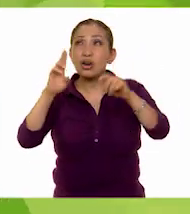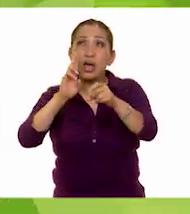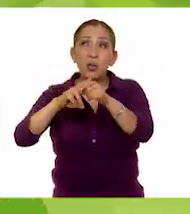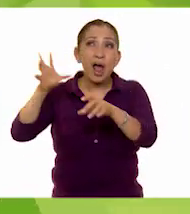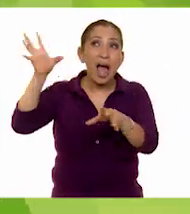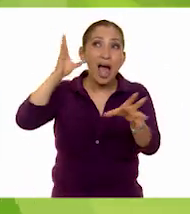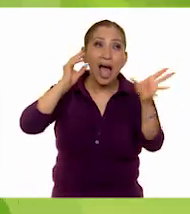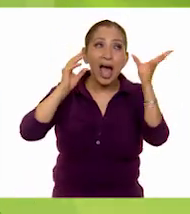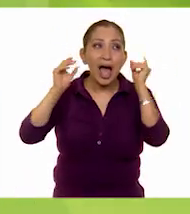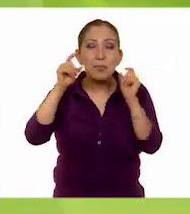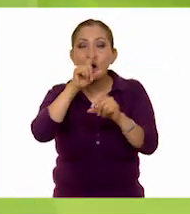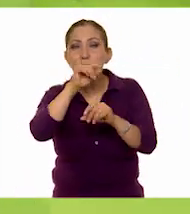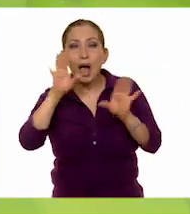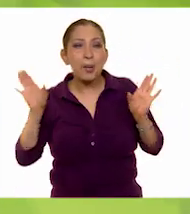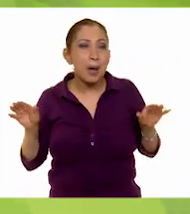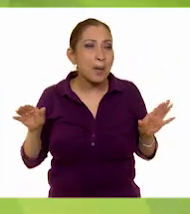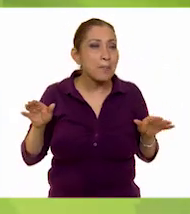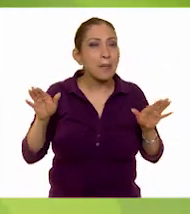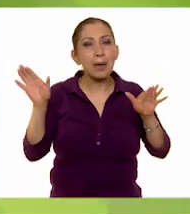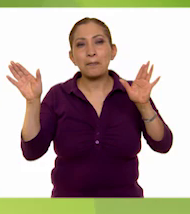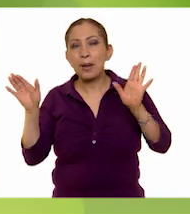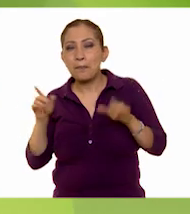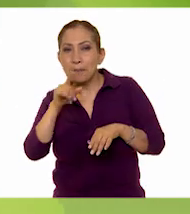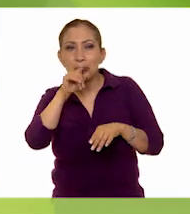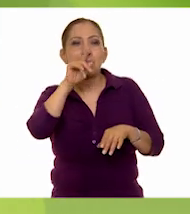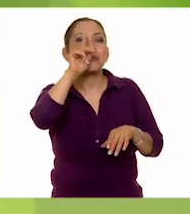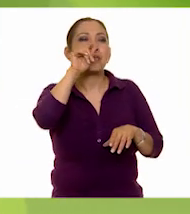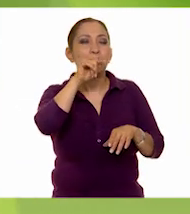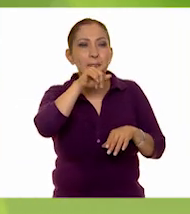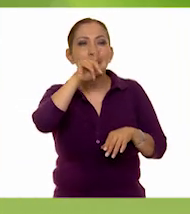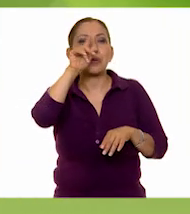naturaleza, como los pajaritos, como lo hacen piu, piu, piu, piu.